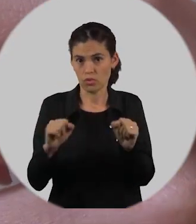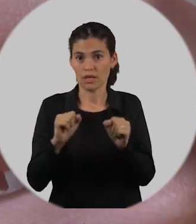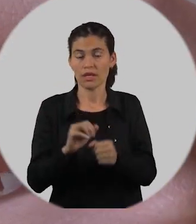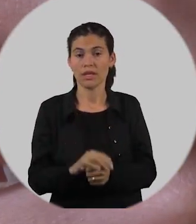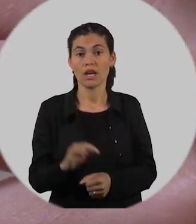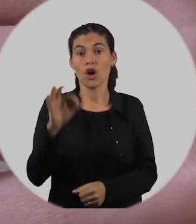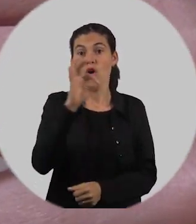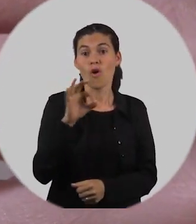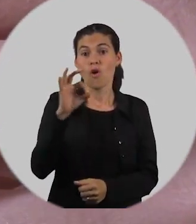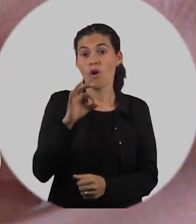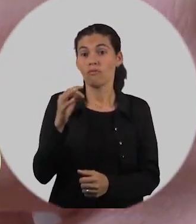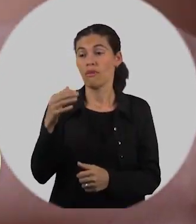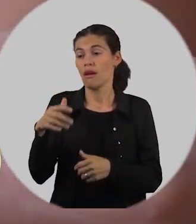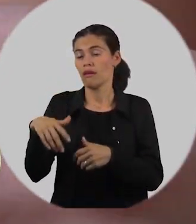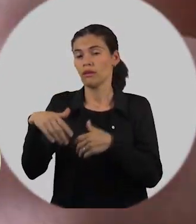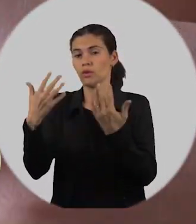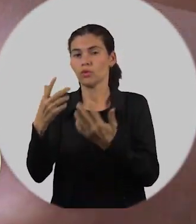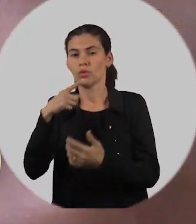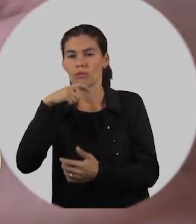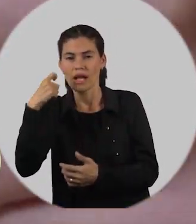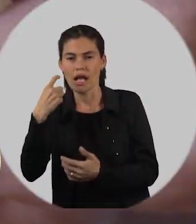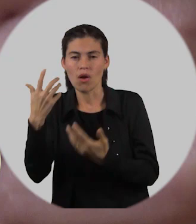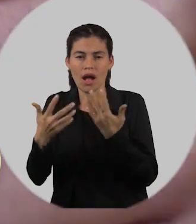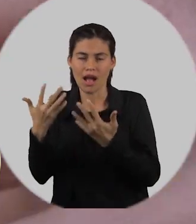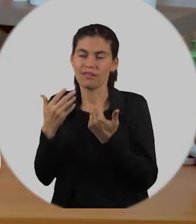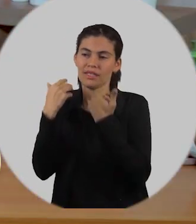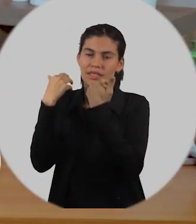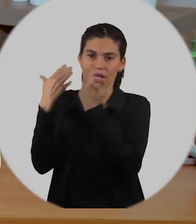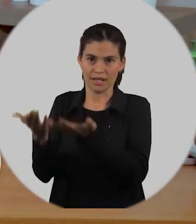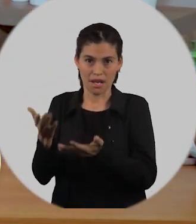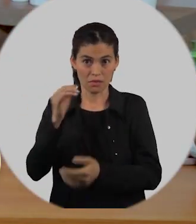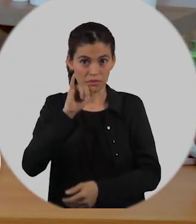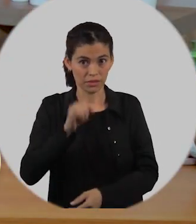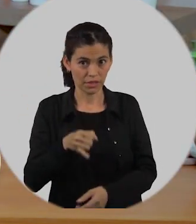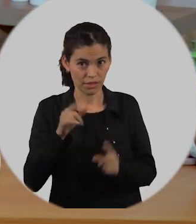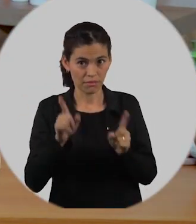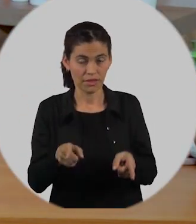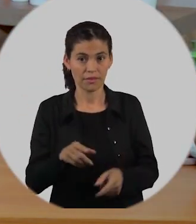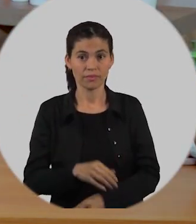con la familia, para regalos, souvenir,